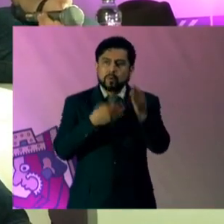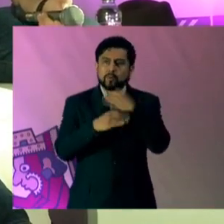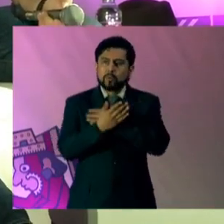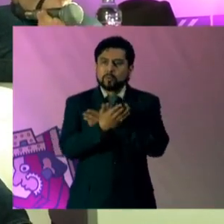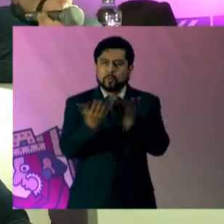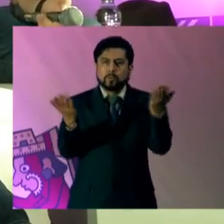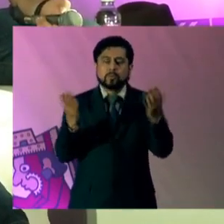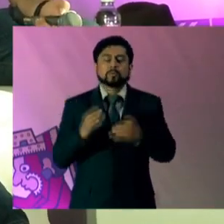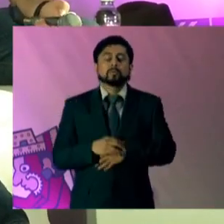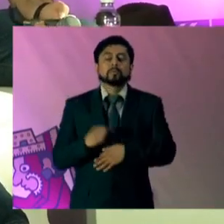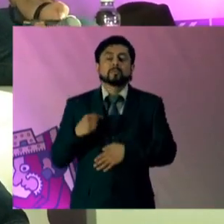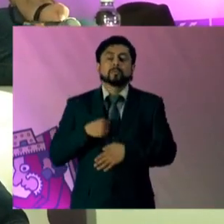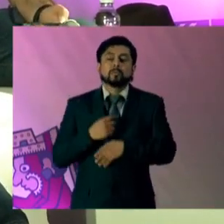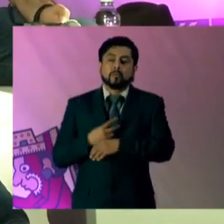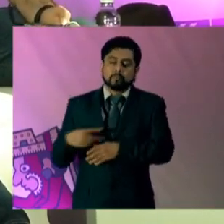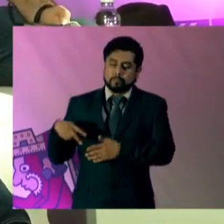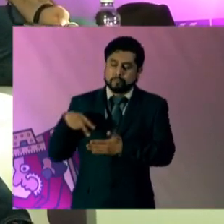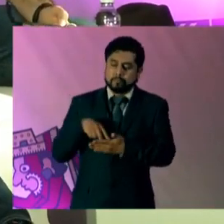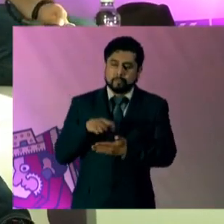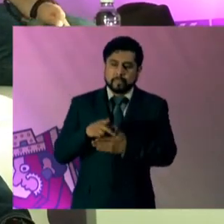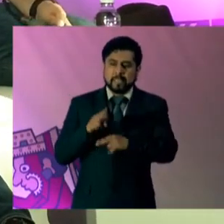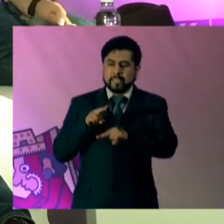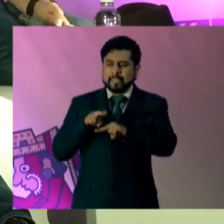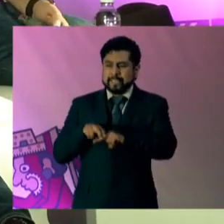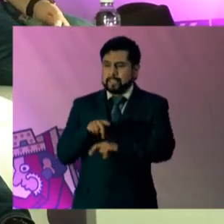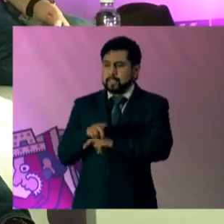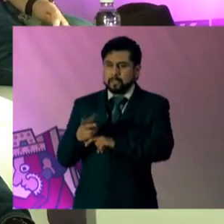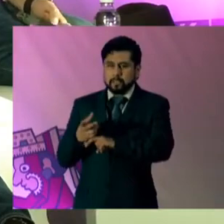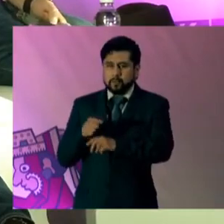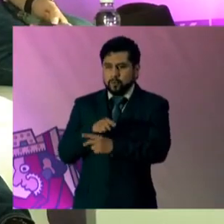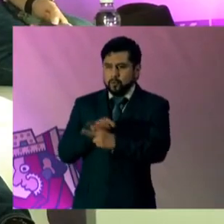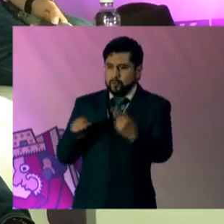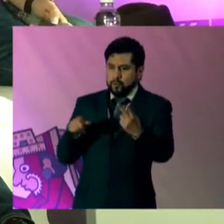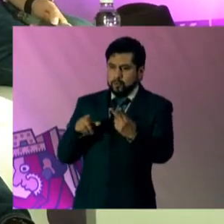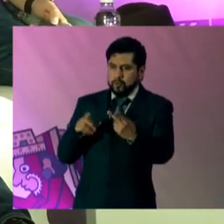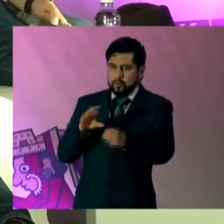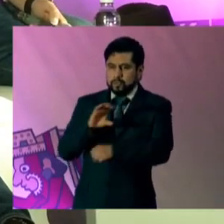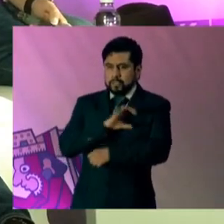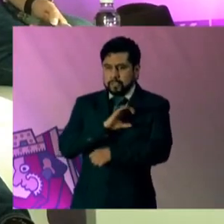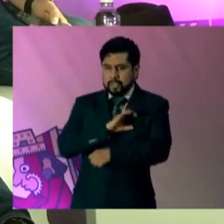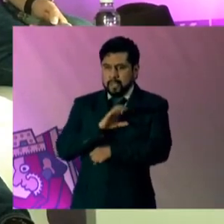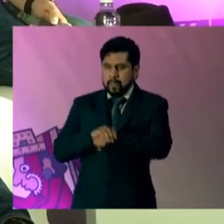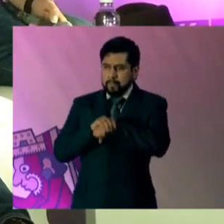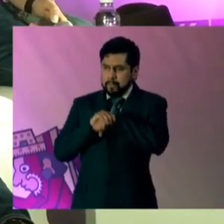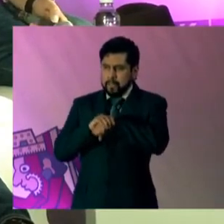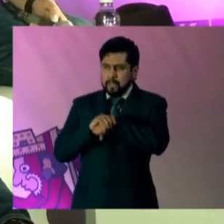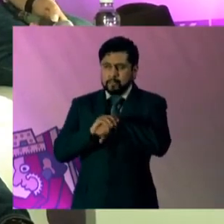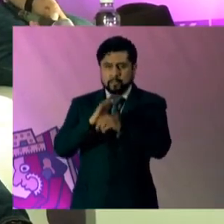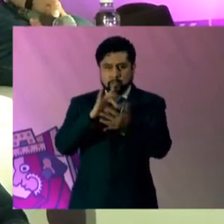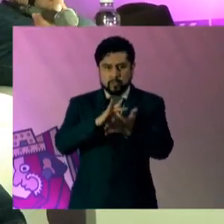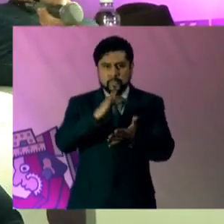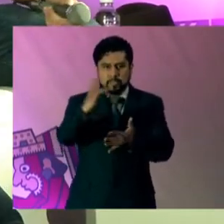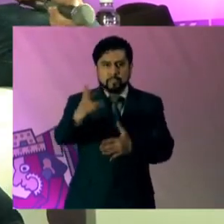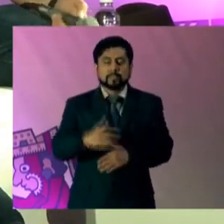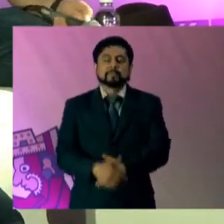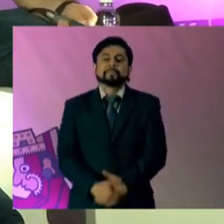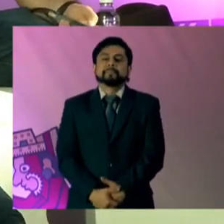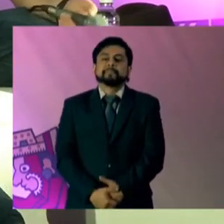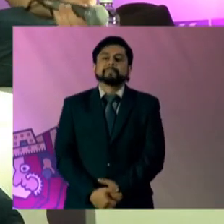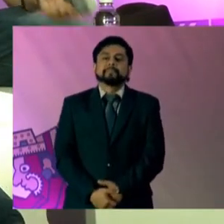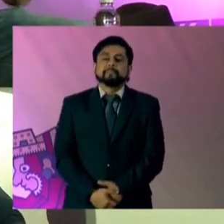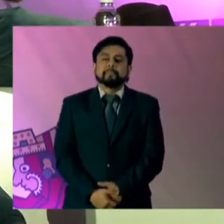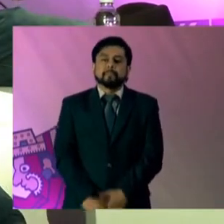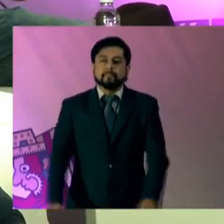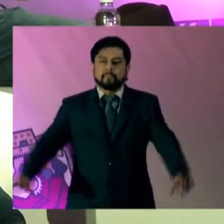y por estar en esta mesa con estos dos queridísimos amigos muchísimas gracias